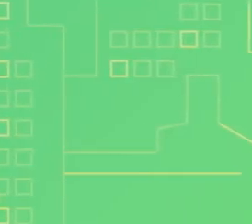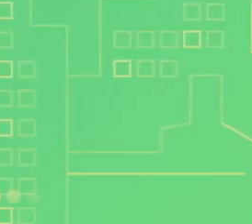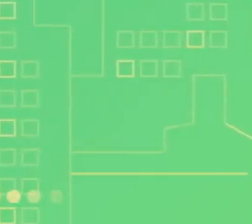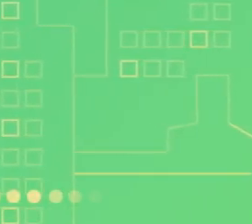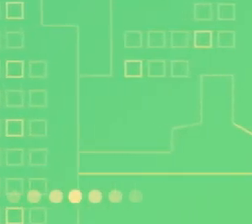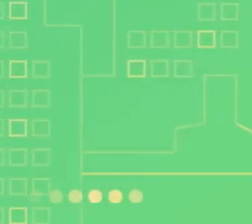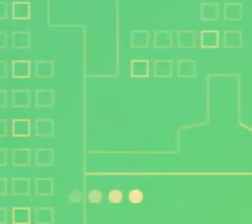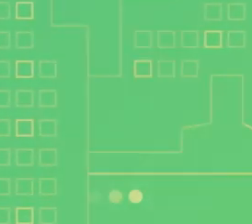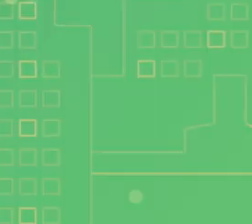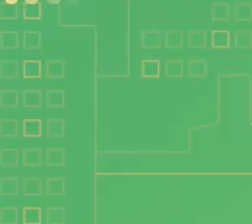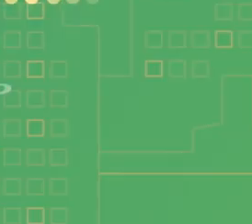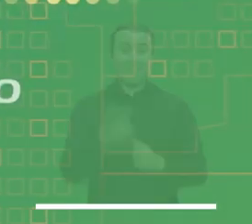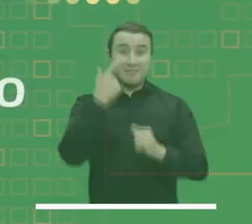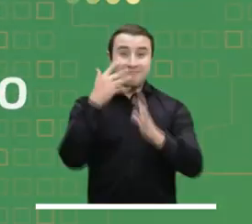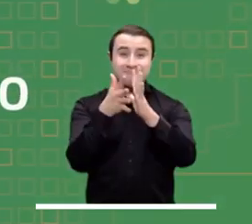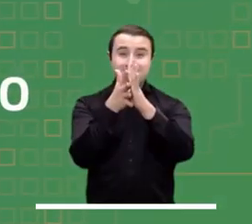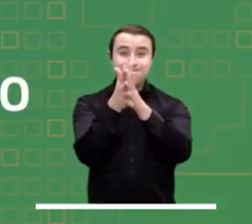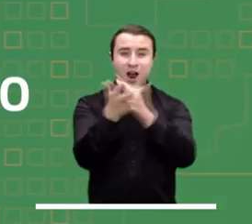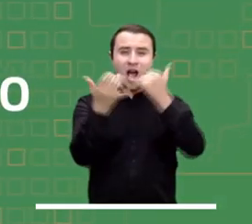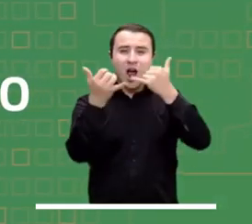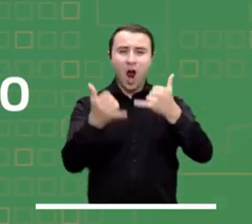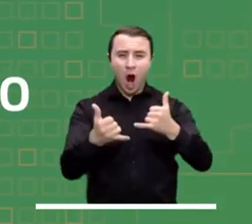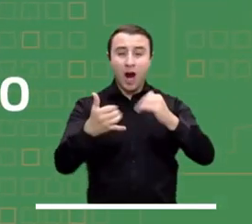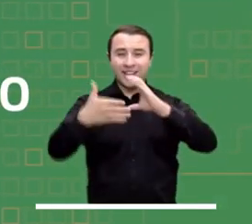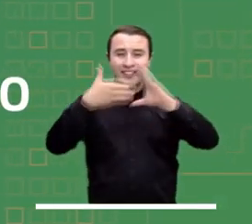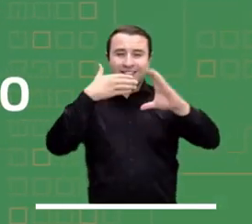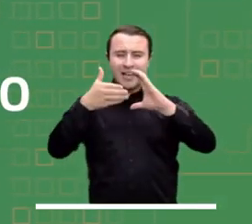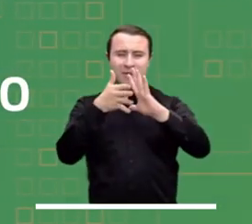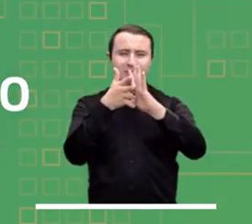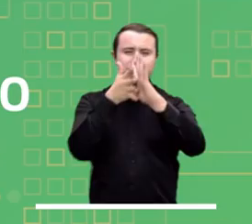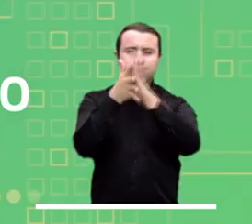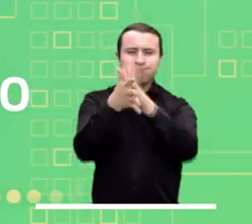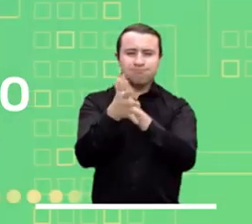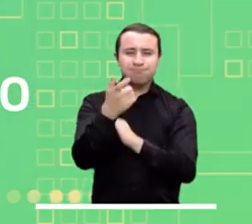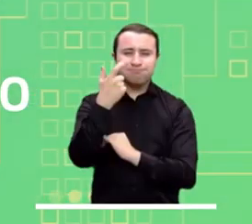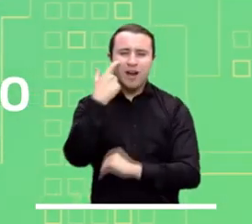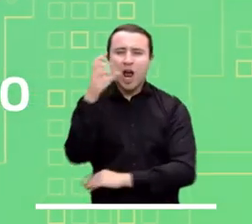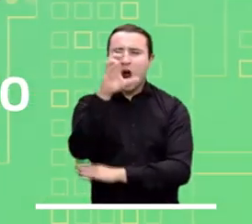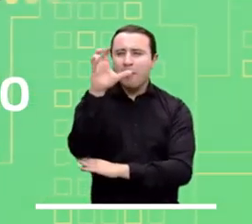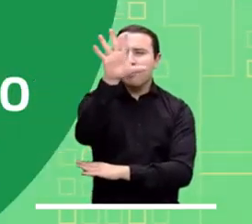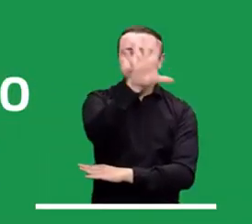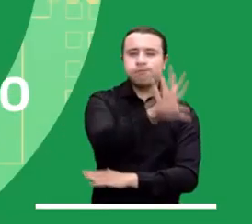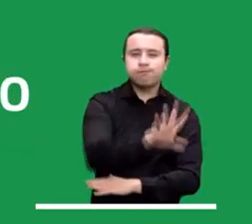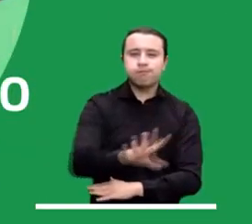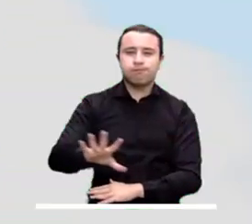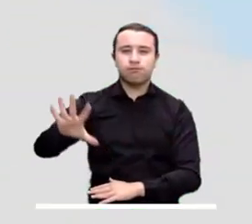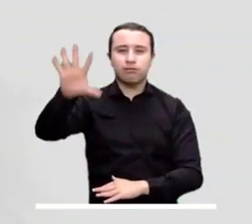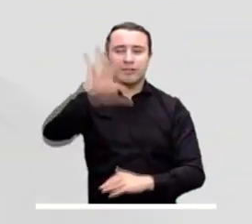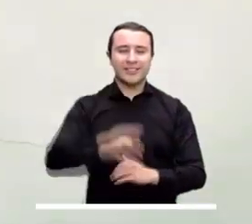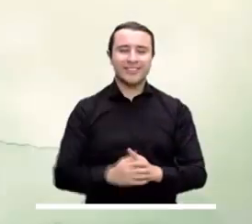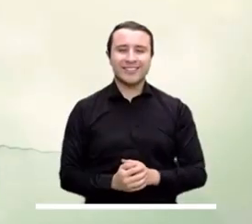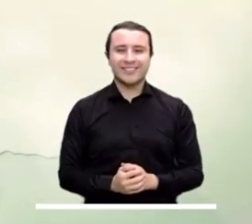A continuación, los invitamos a conocer el pronóstico del tiempo de la mañana de hoy en el país.